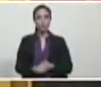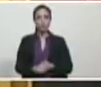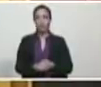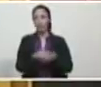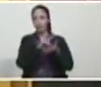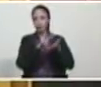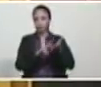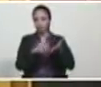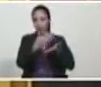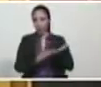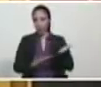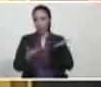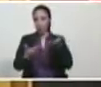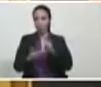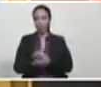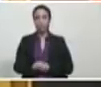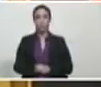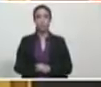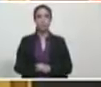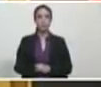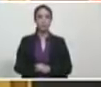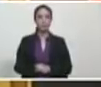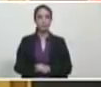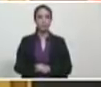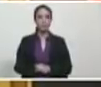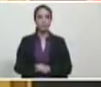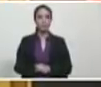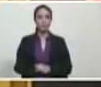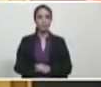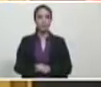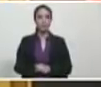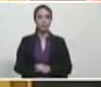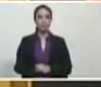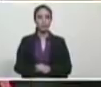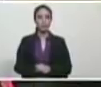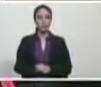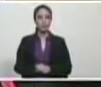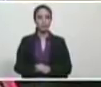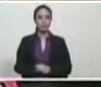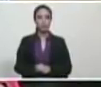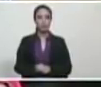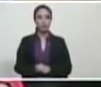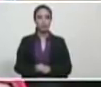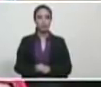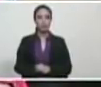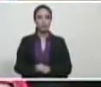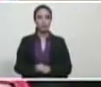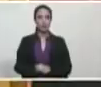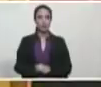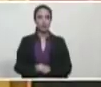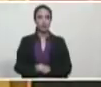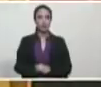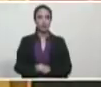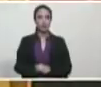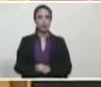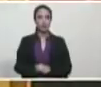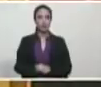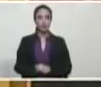cargo de conformidad con el ordenamiento jurídico vigente. Corresponderá al presidente del